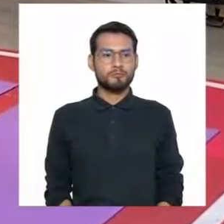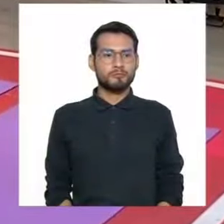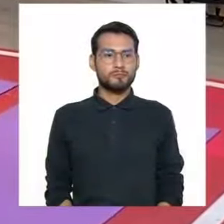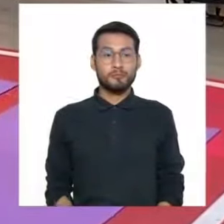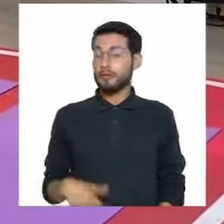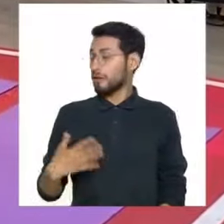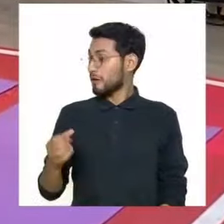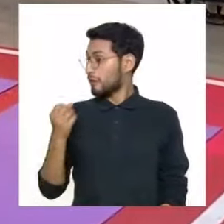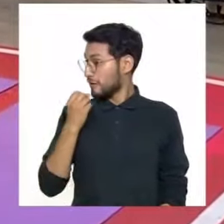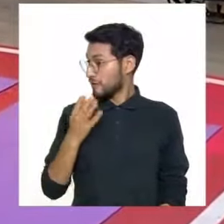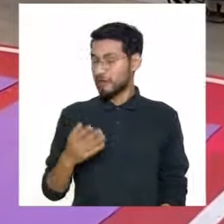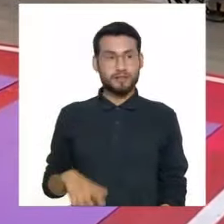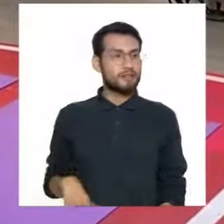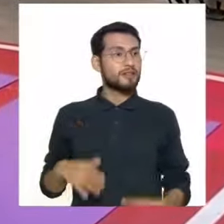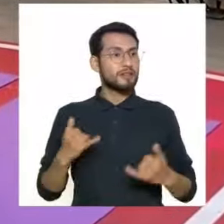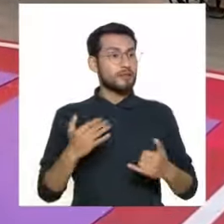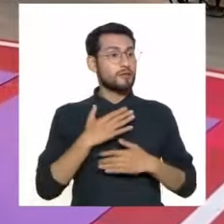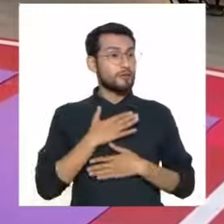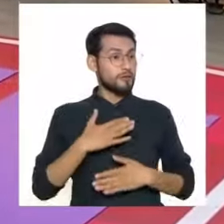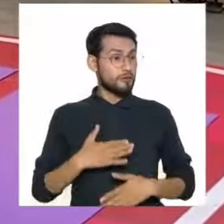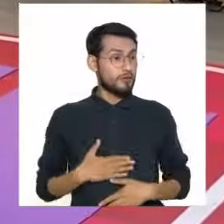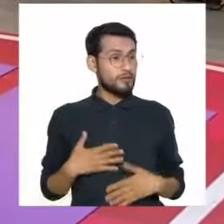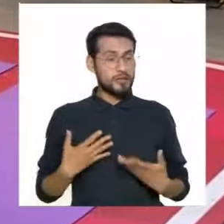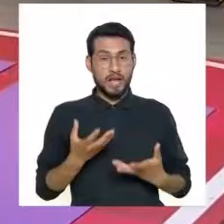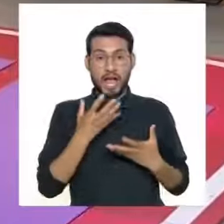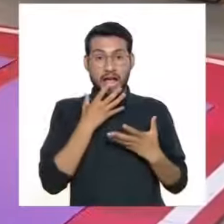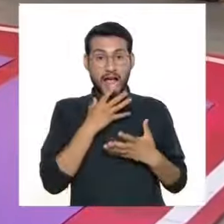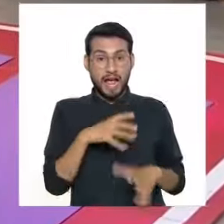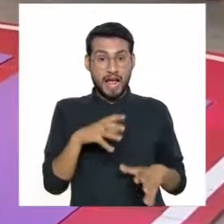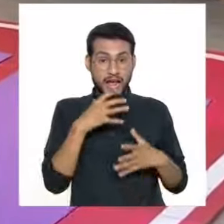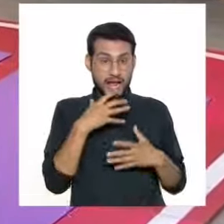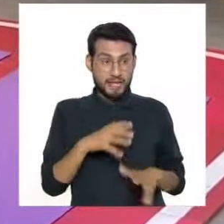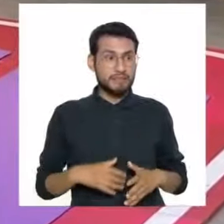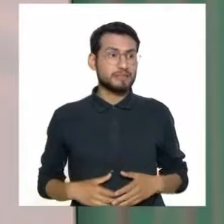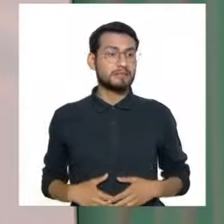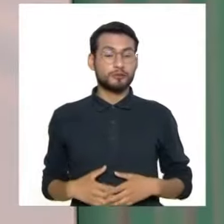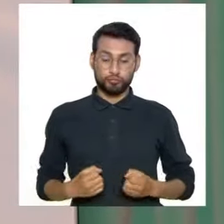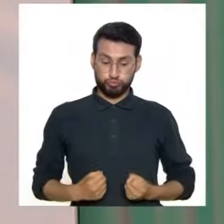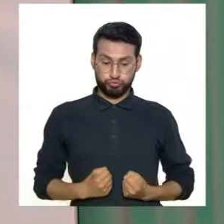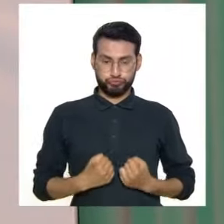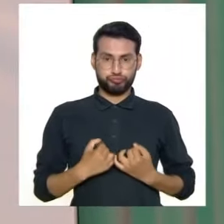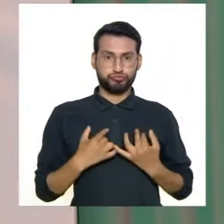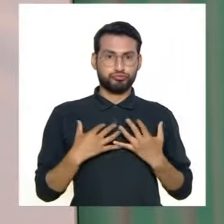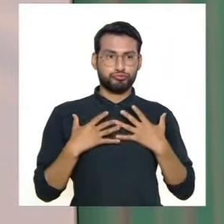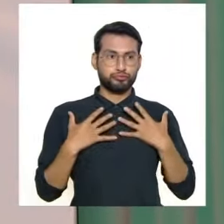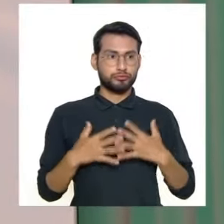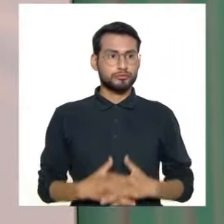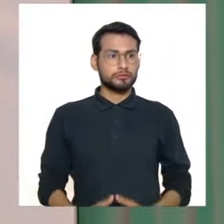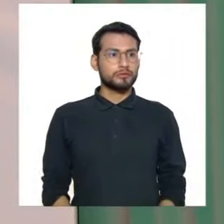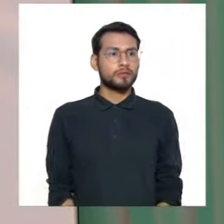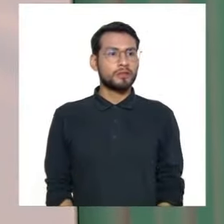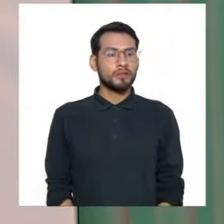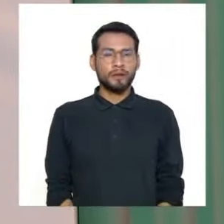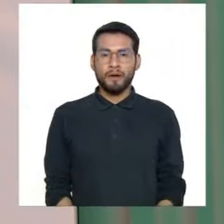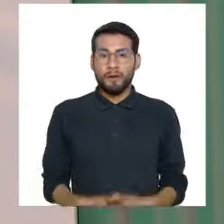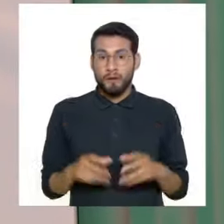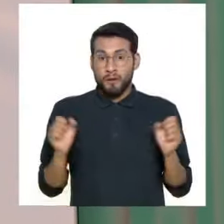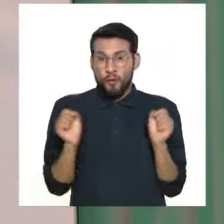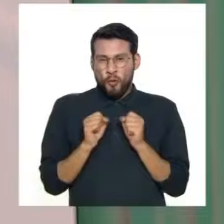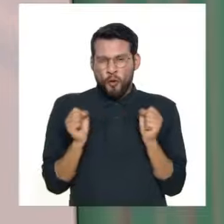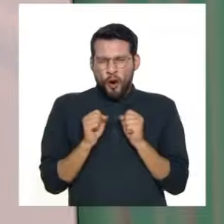estamos rápidamente tu cuerpo entra en calor se activa en en el invierno